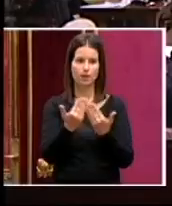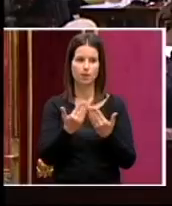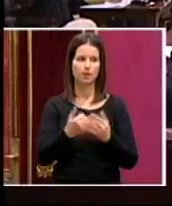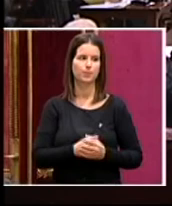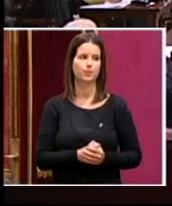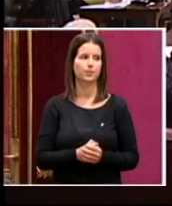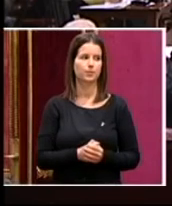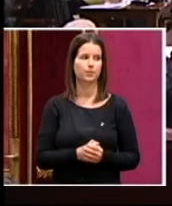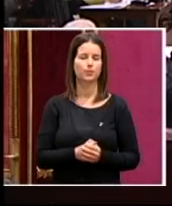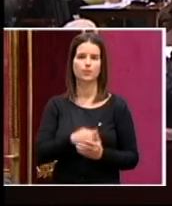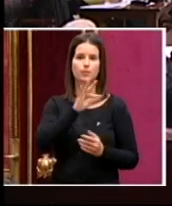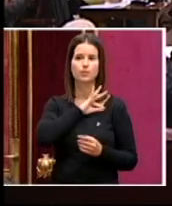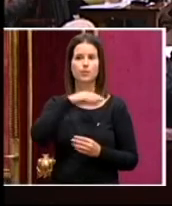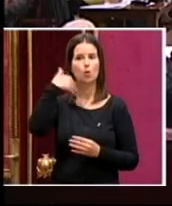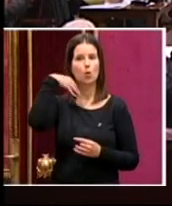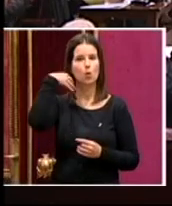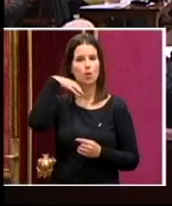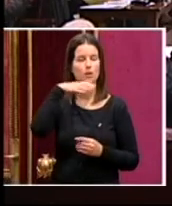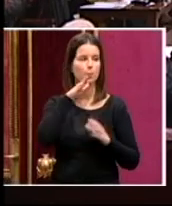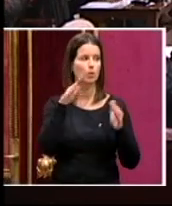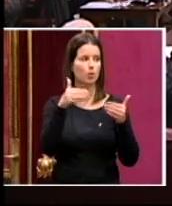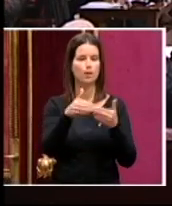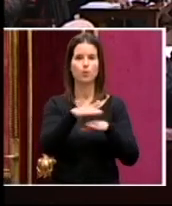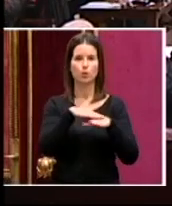Señor Oliver, por parte del equipo de Gobierno.